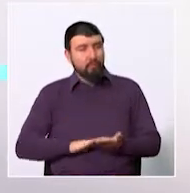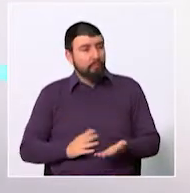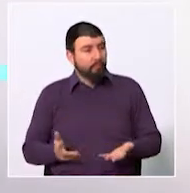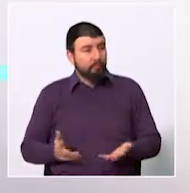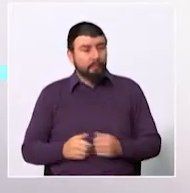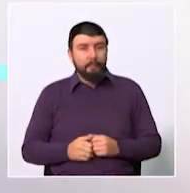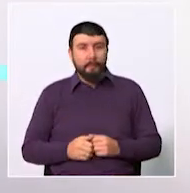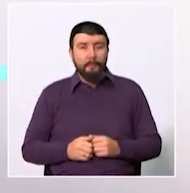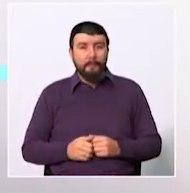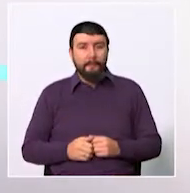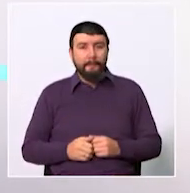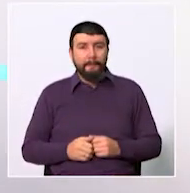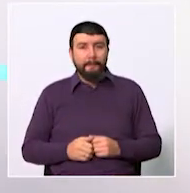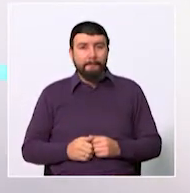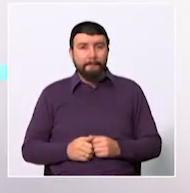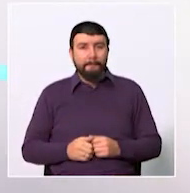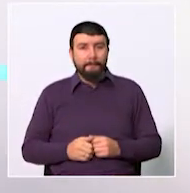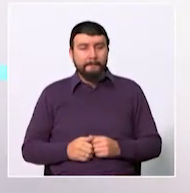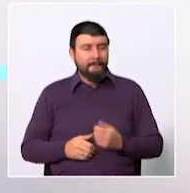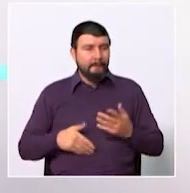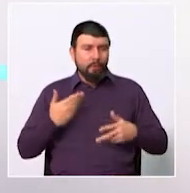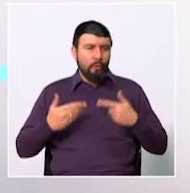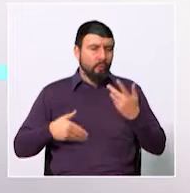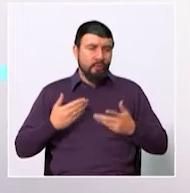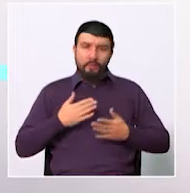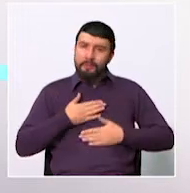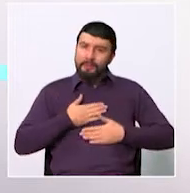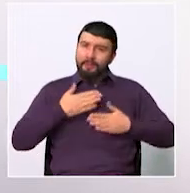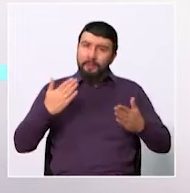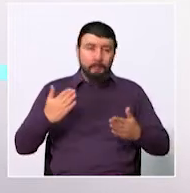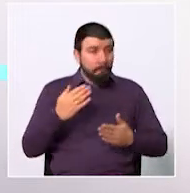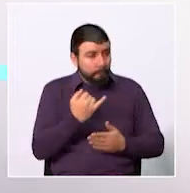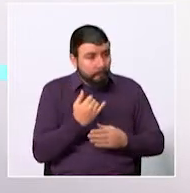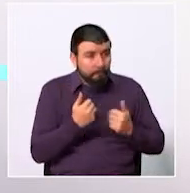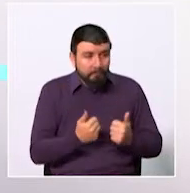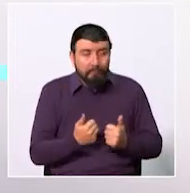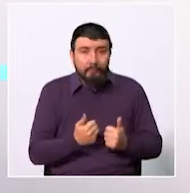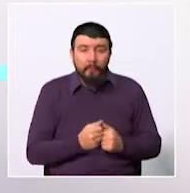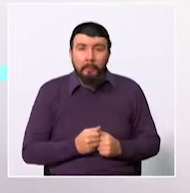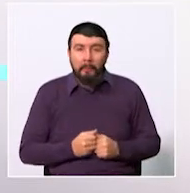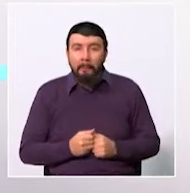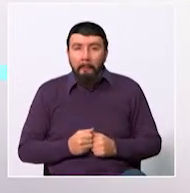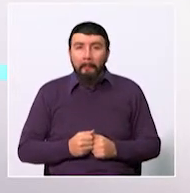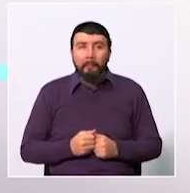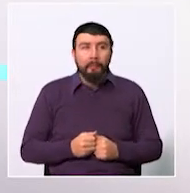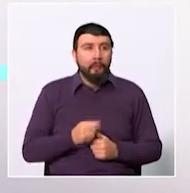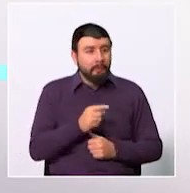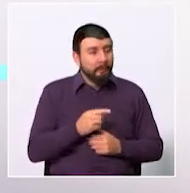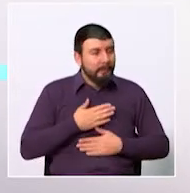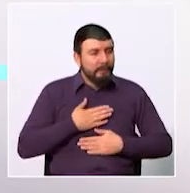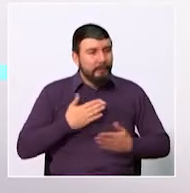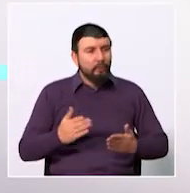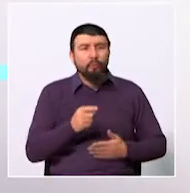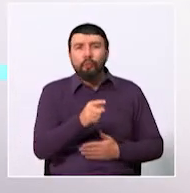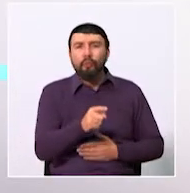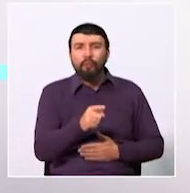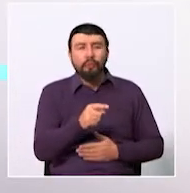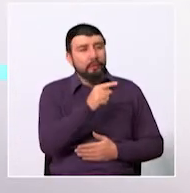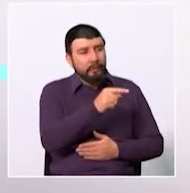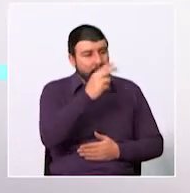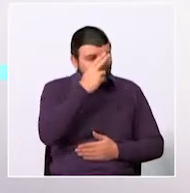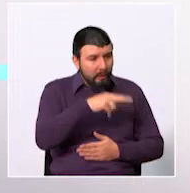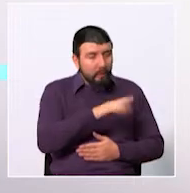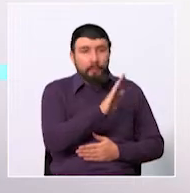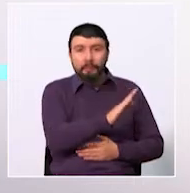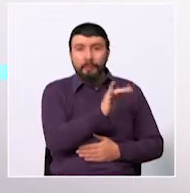tocarlo me encantará saludarlos y estuve bueno un saludito a usted a su hijo a